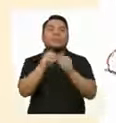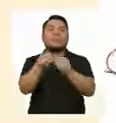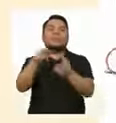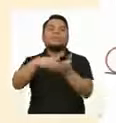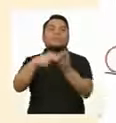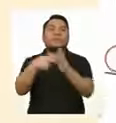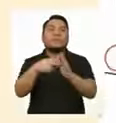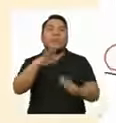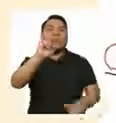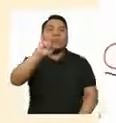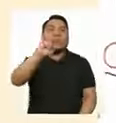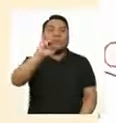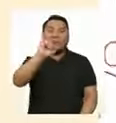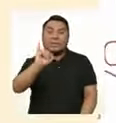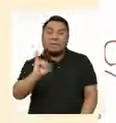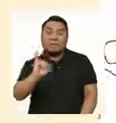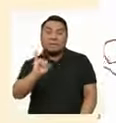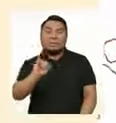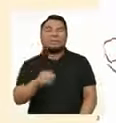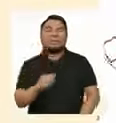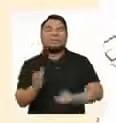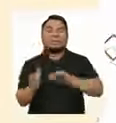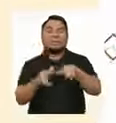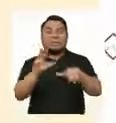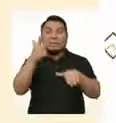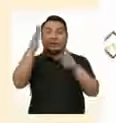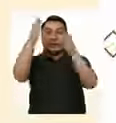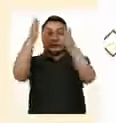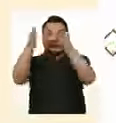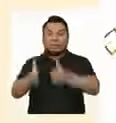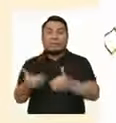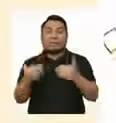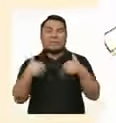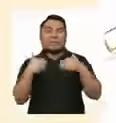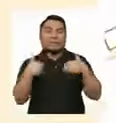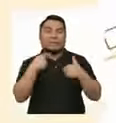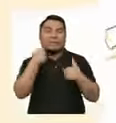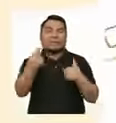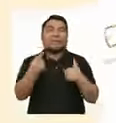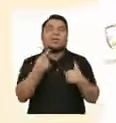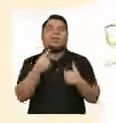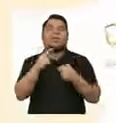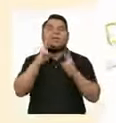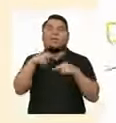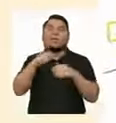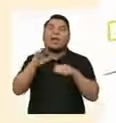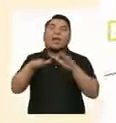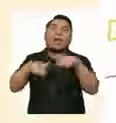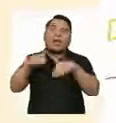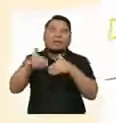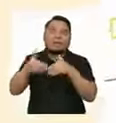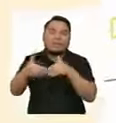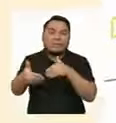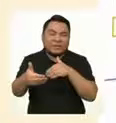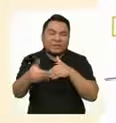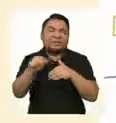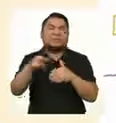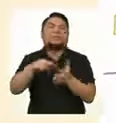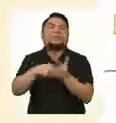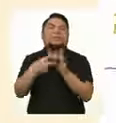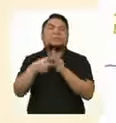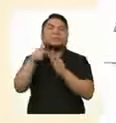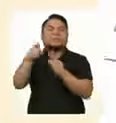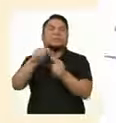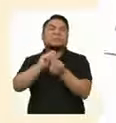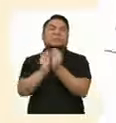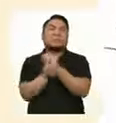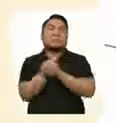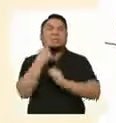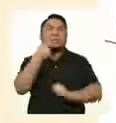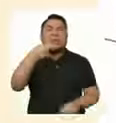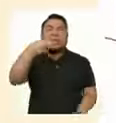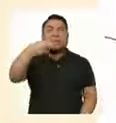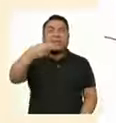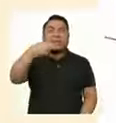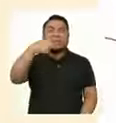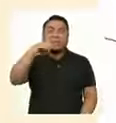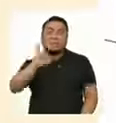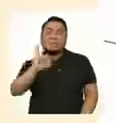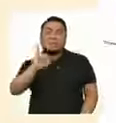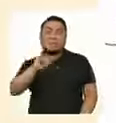I. En la tercera columna tenemos la frecuencia relativa, que se representa por H sub